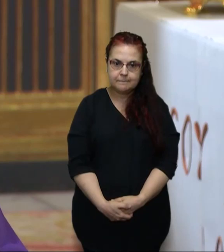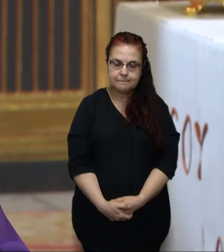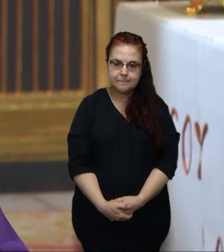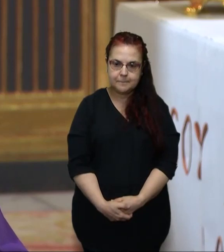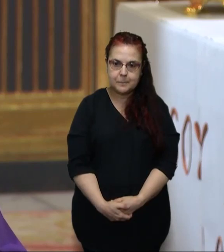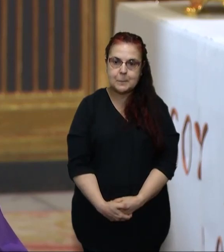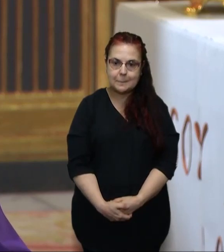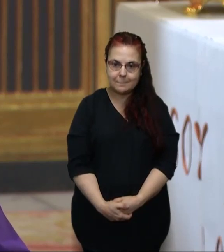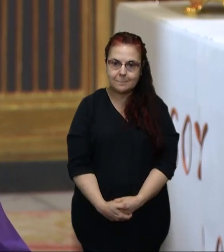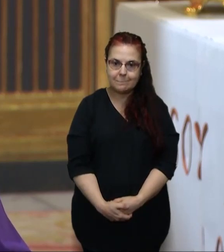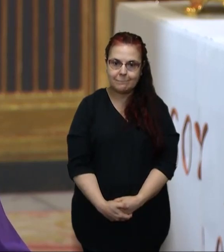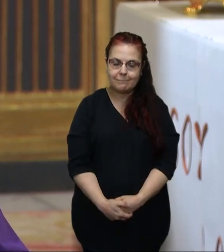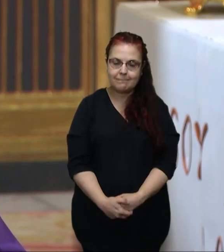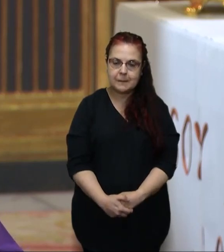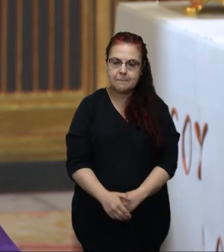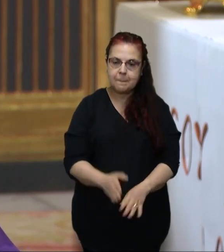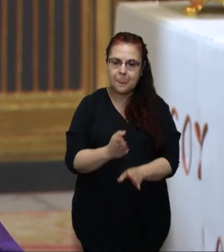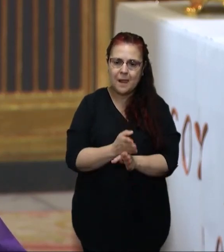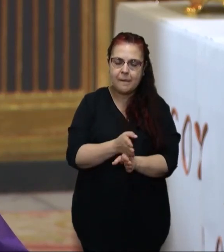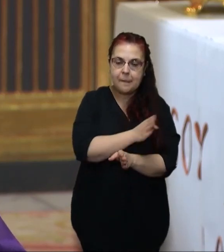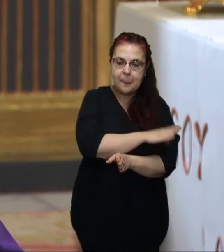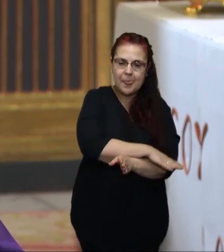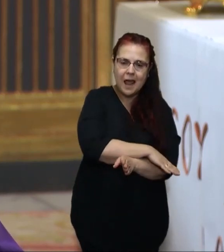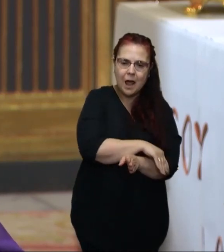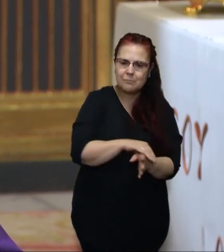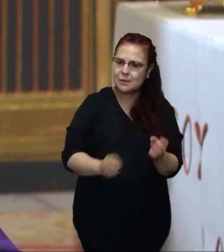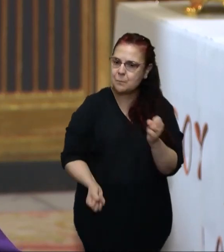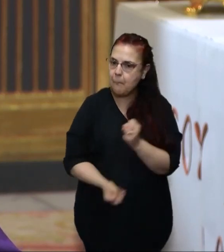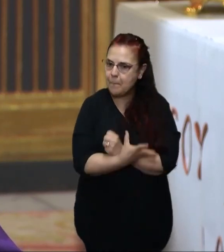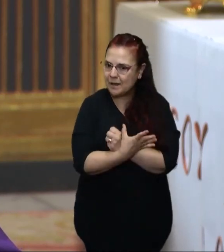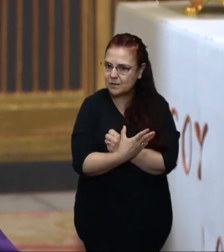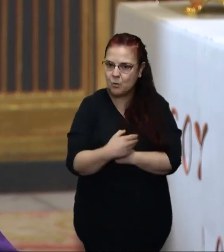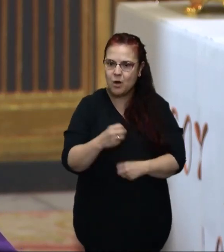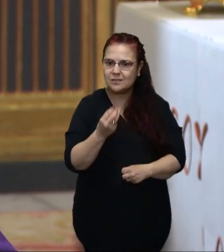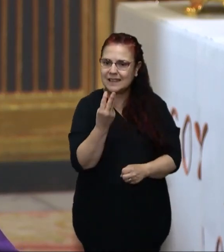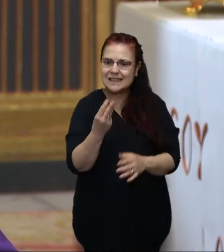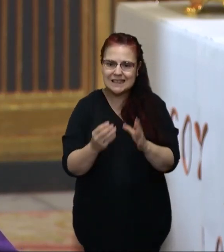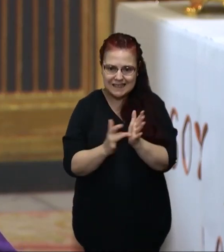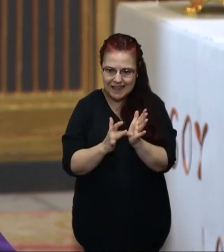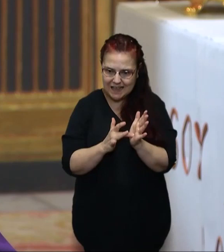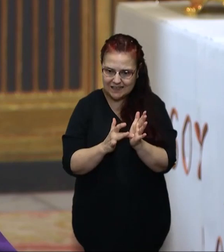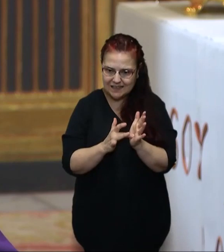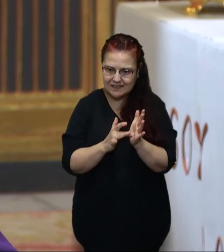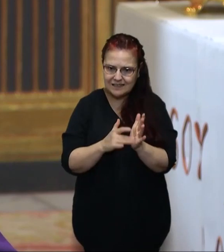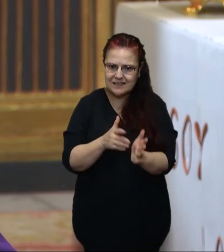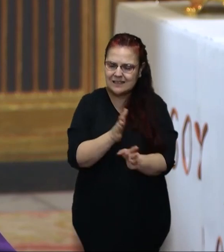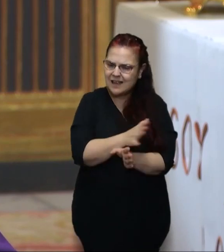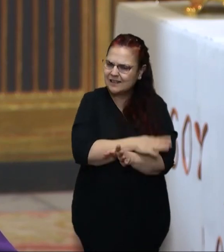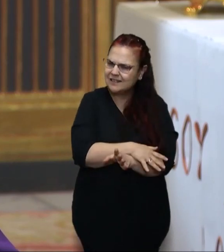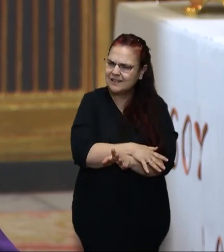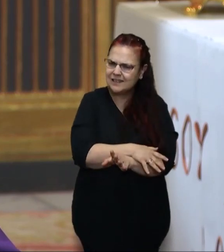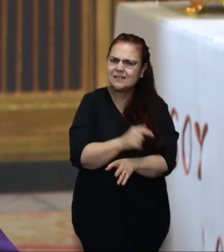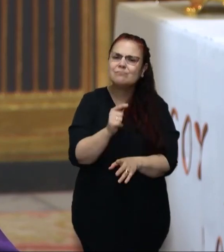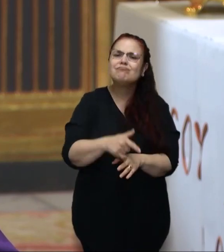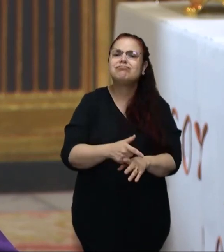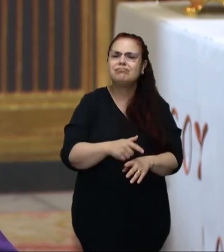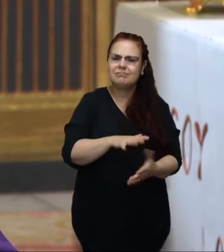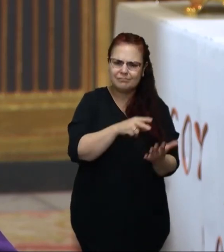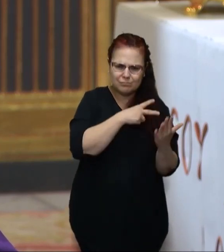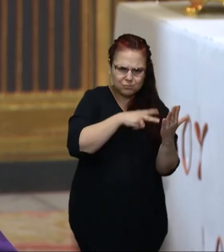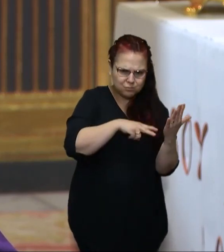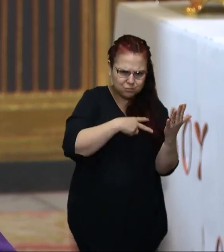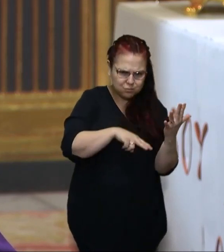Estos tres días previos al Triduo Pascual son días de intensidad en la liturgia,